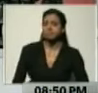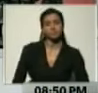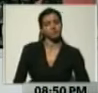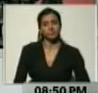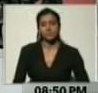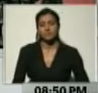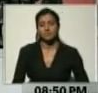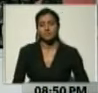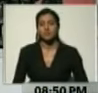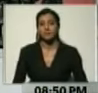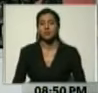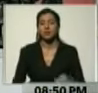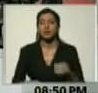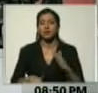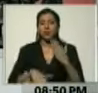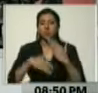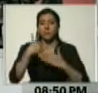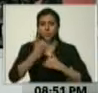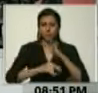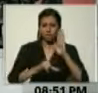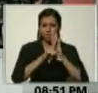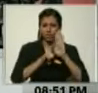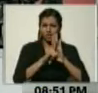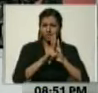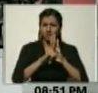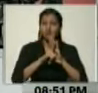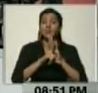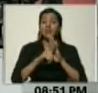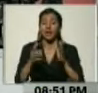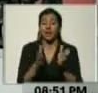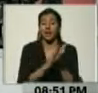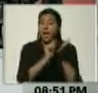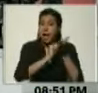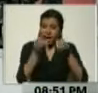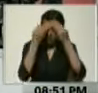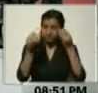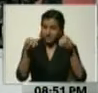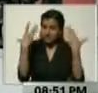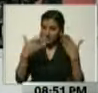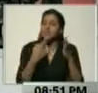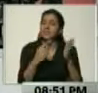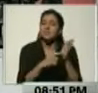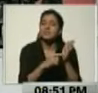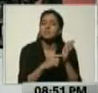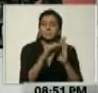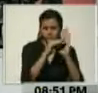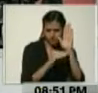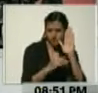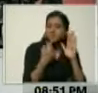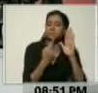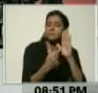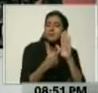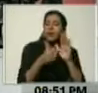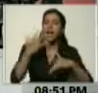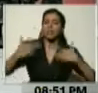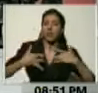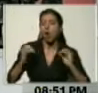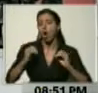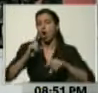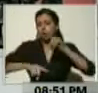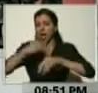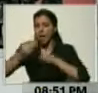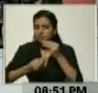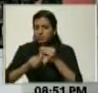La amnistía decretada por la presente ley, artículo 19, también se extiende a las infracciones administrativas siguientes. Los actos, hechos u